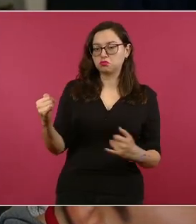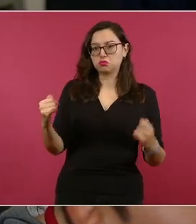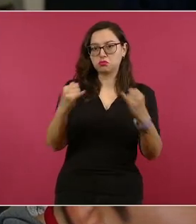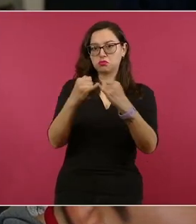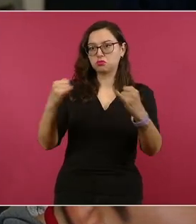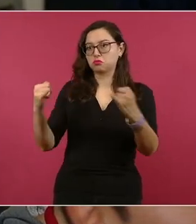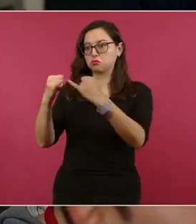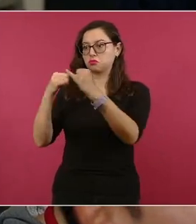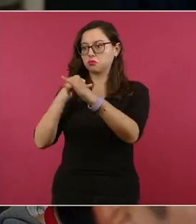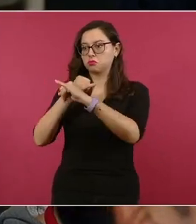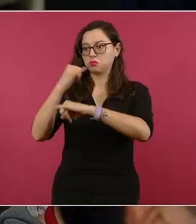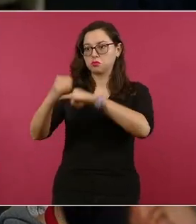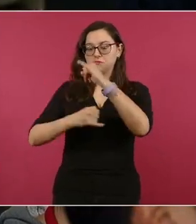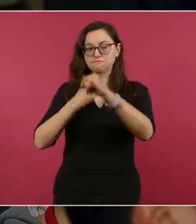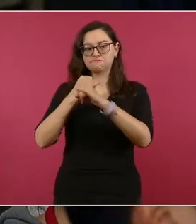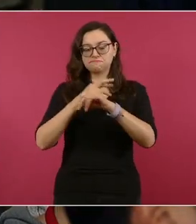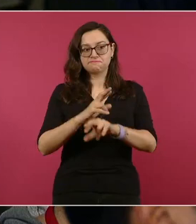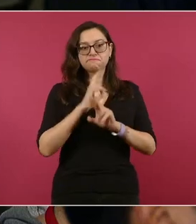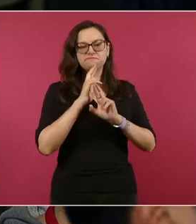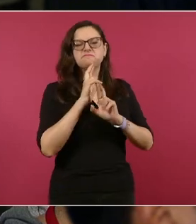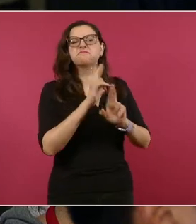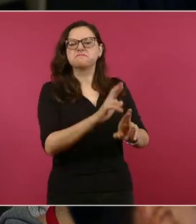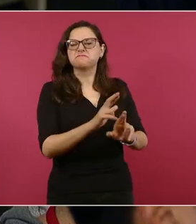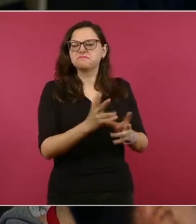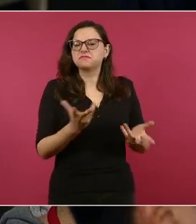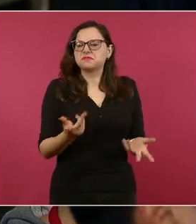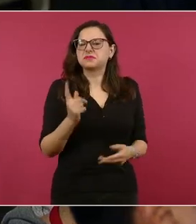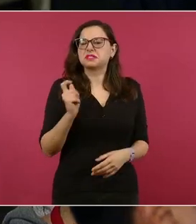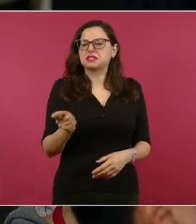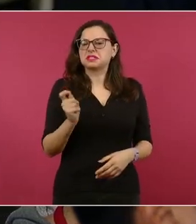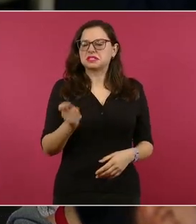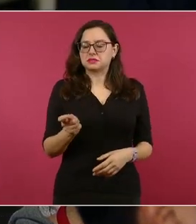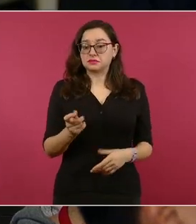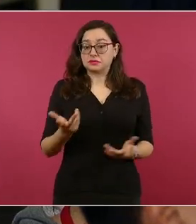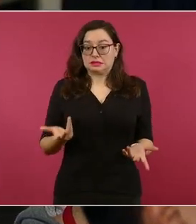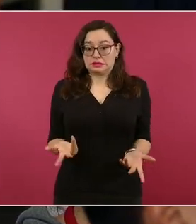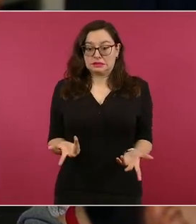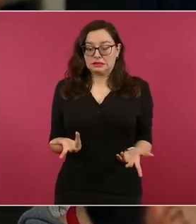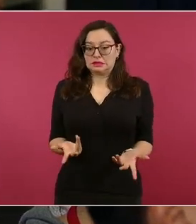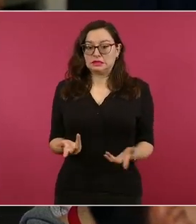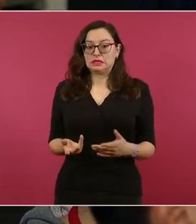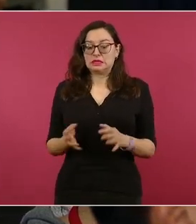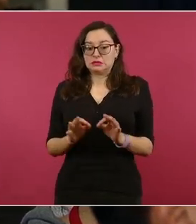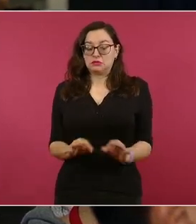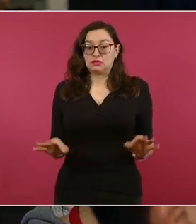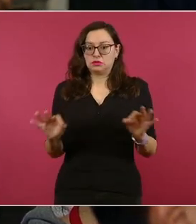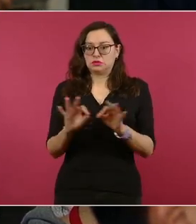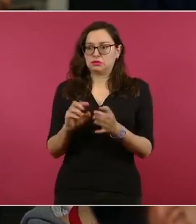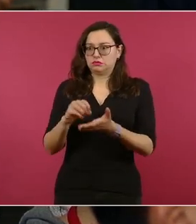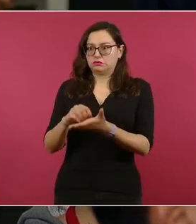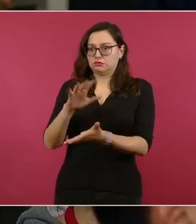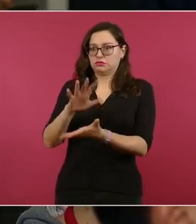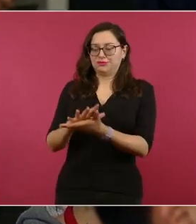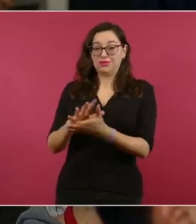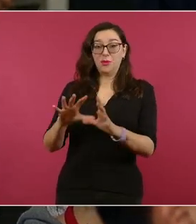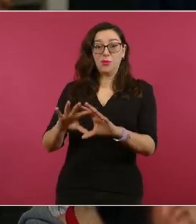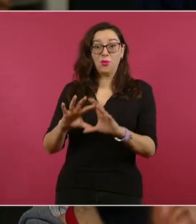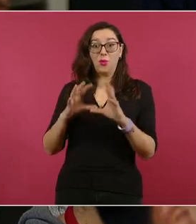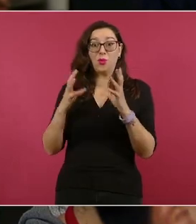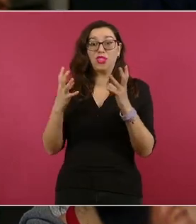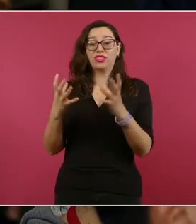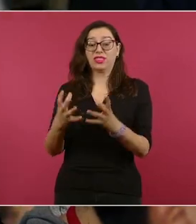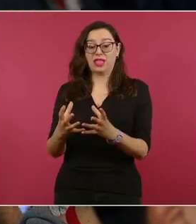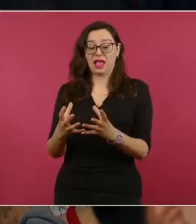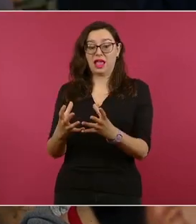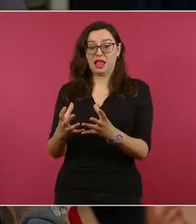estos, de este organismo, sobre todo porque se están sentando precedentes a nivel mundial y que se está